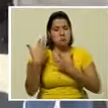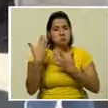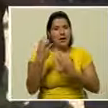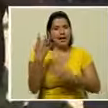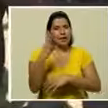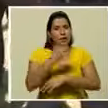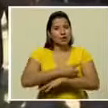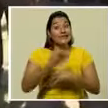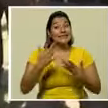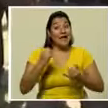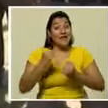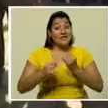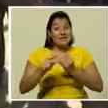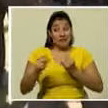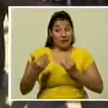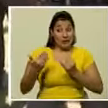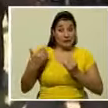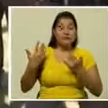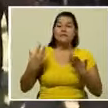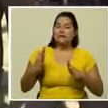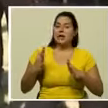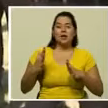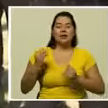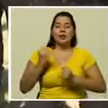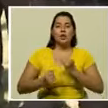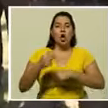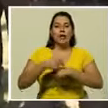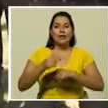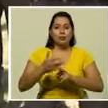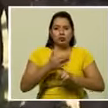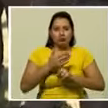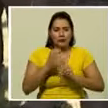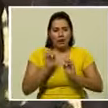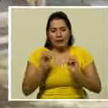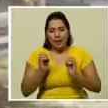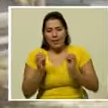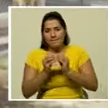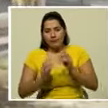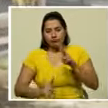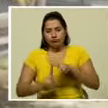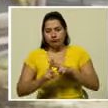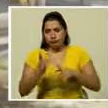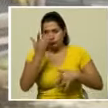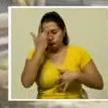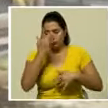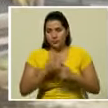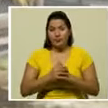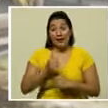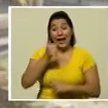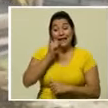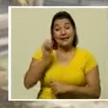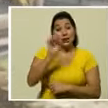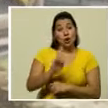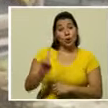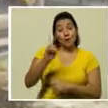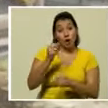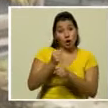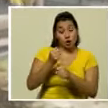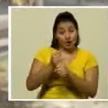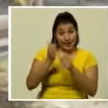sanitaria de ese centro, una vez de que no haya sido detectado ningún otro caso. Ayer domingo las personas funcionarias